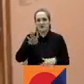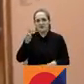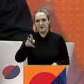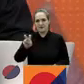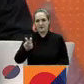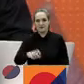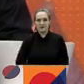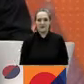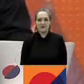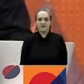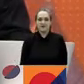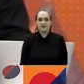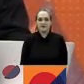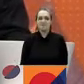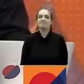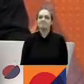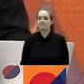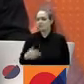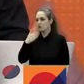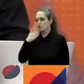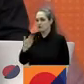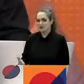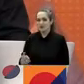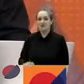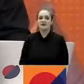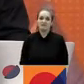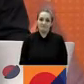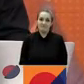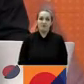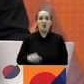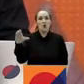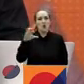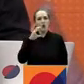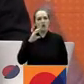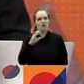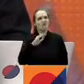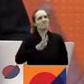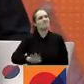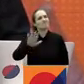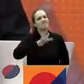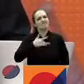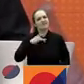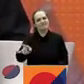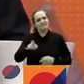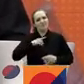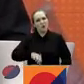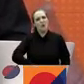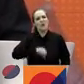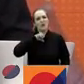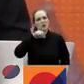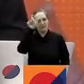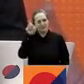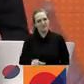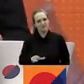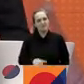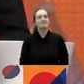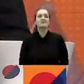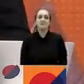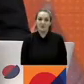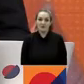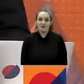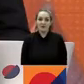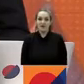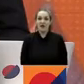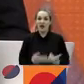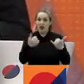24/7. Daniel, claro que sí, muchas gracias. Pues todos los colombianos nos tenemos que sentir orgullosos de este artista de nuestra tierra. Y a nuestra